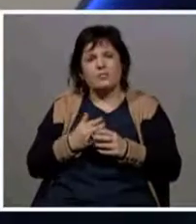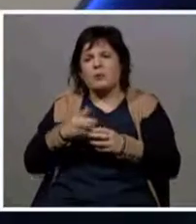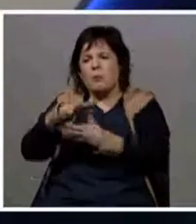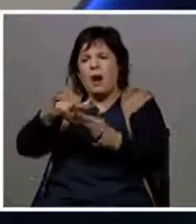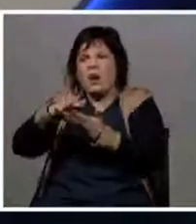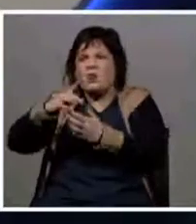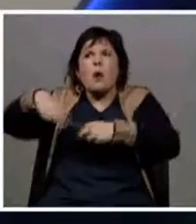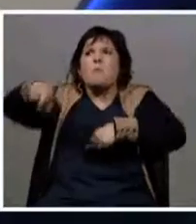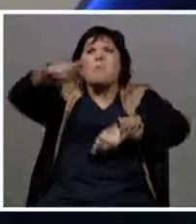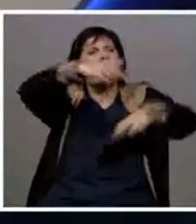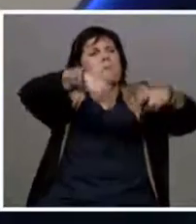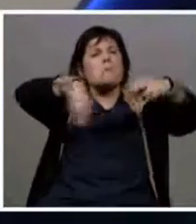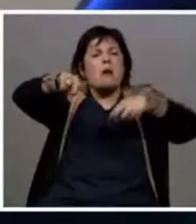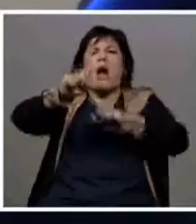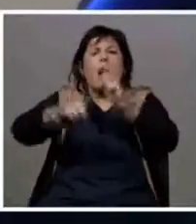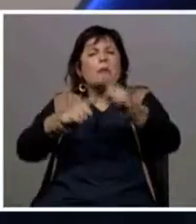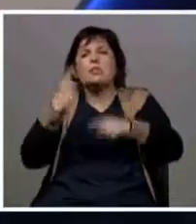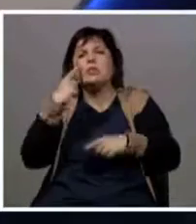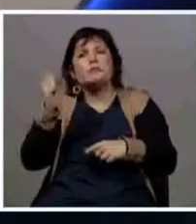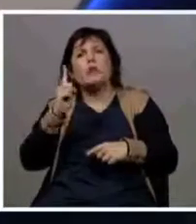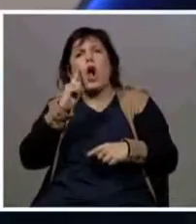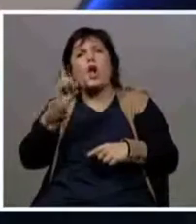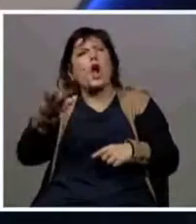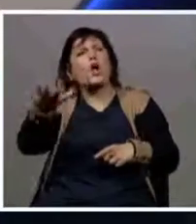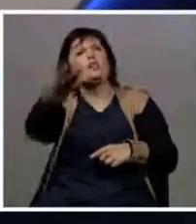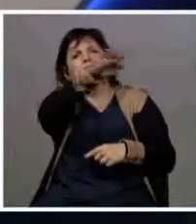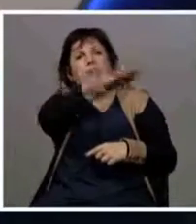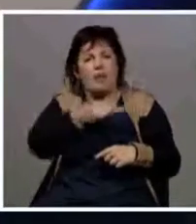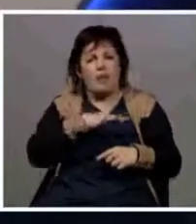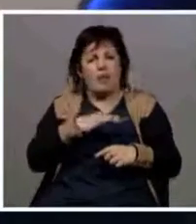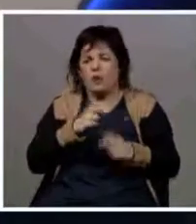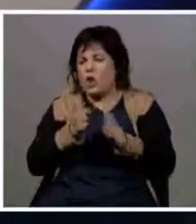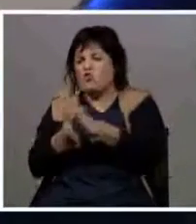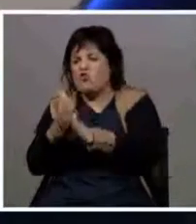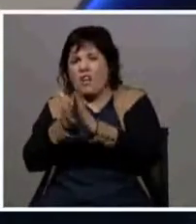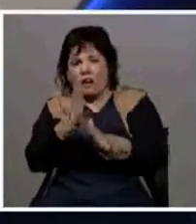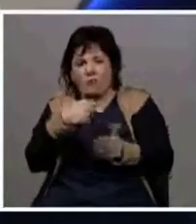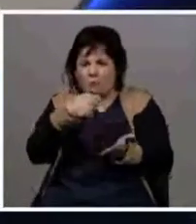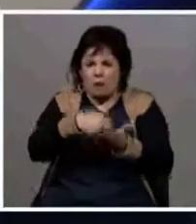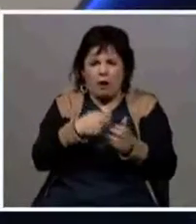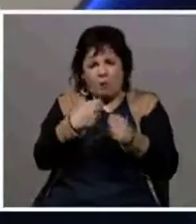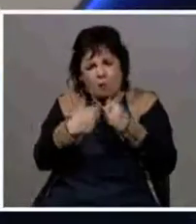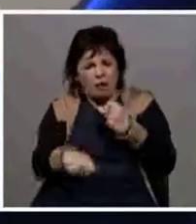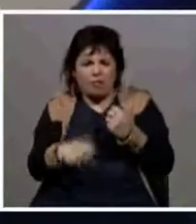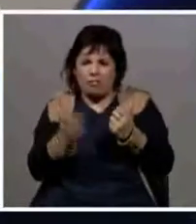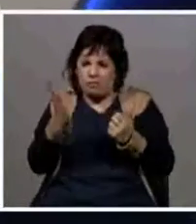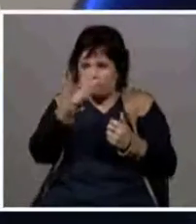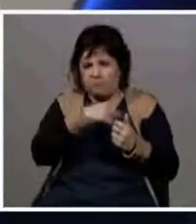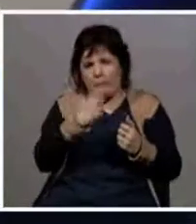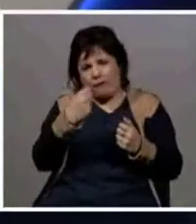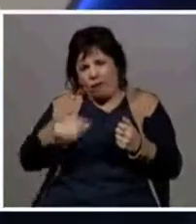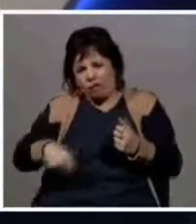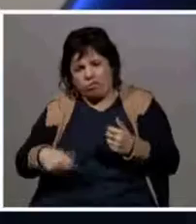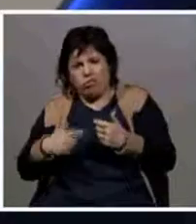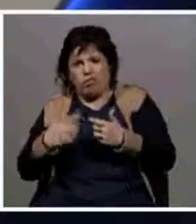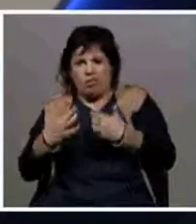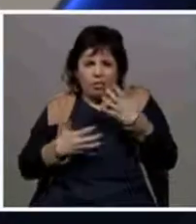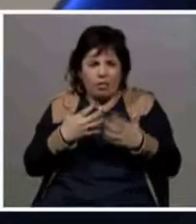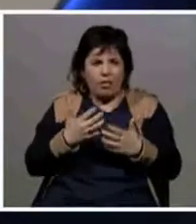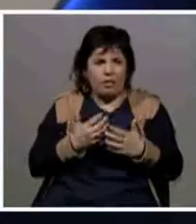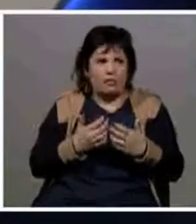barrios a veces ni siquiera salen de su zona más próxima y porque martín que pagar boletos por supuesto tienen que tener dinero para trasladarse